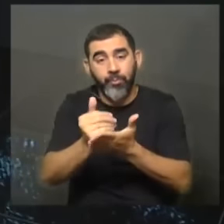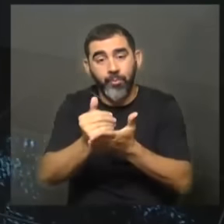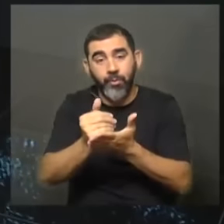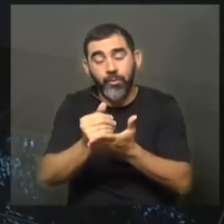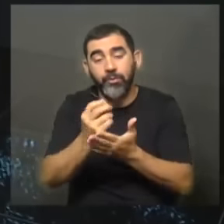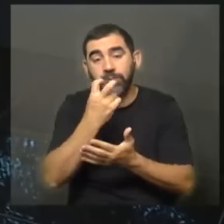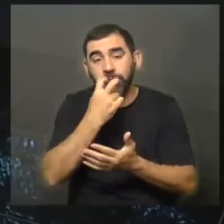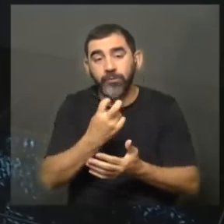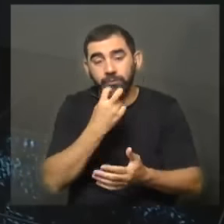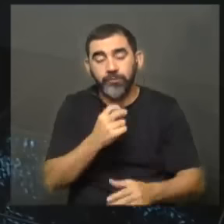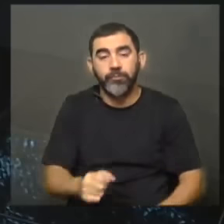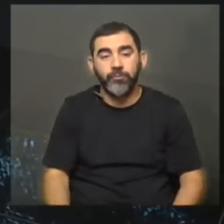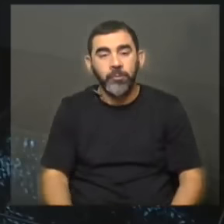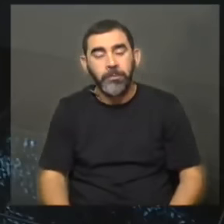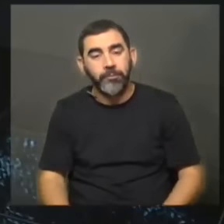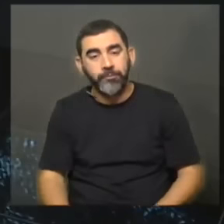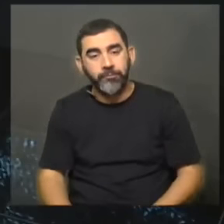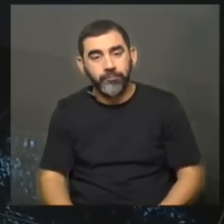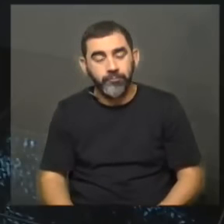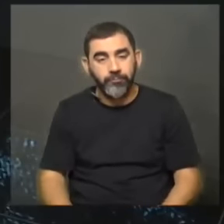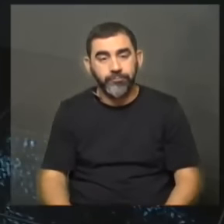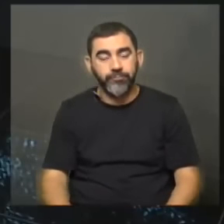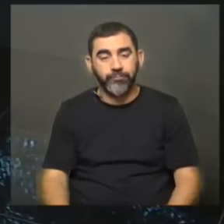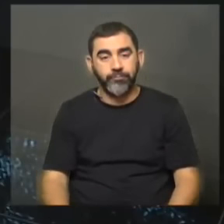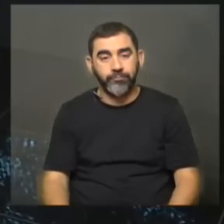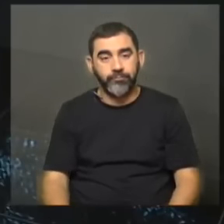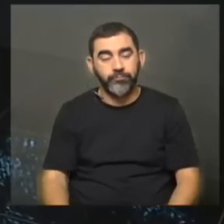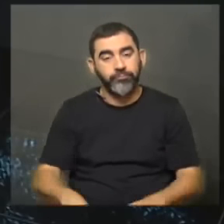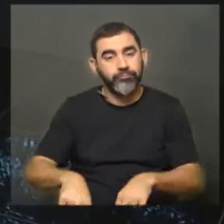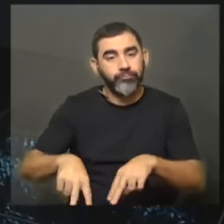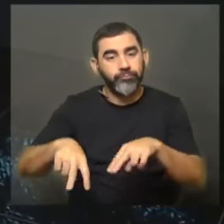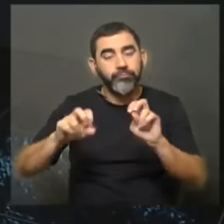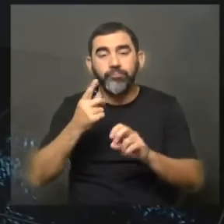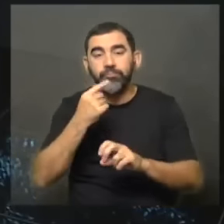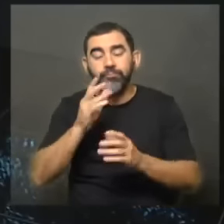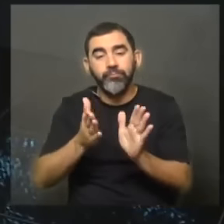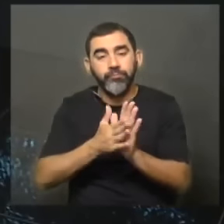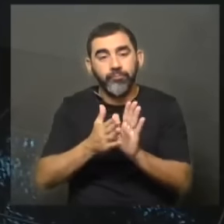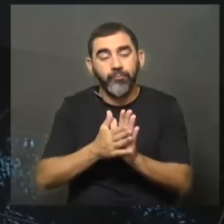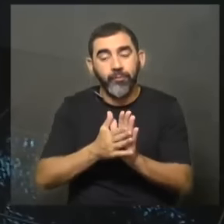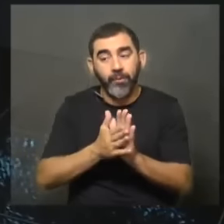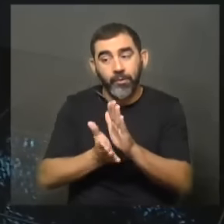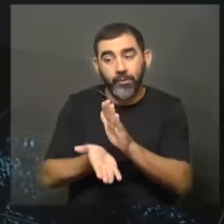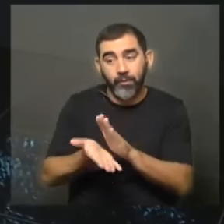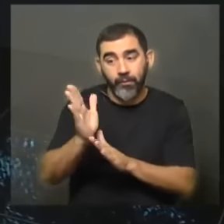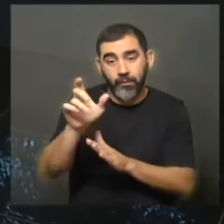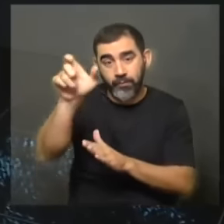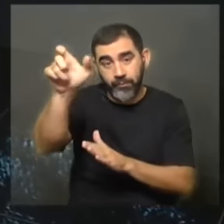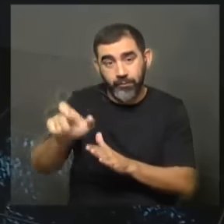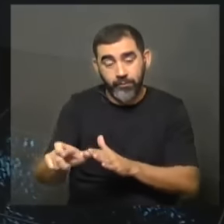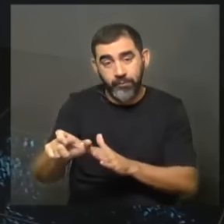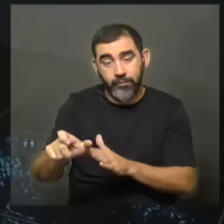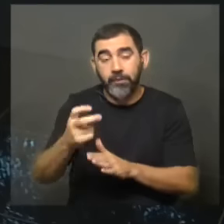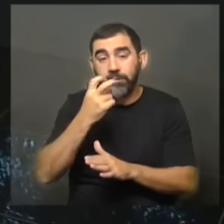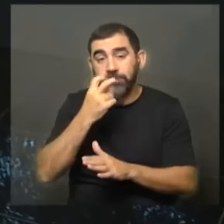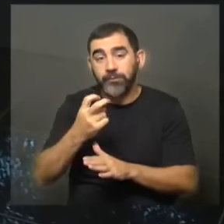de San José según informó el matutino la diaria una investigación policial interna demuestra que Rosi salió de este establecimiento de